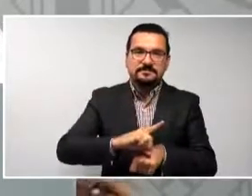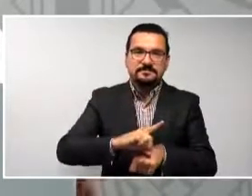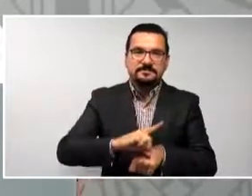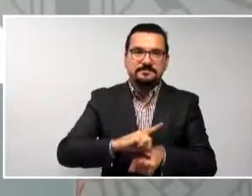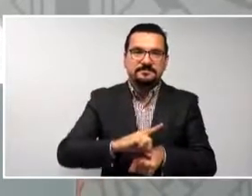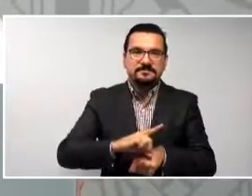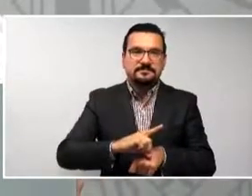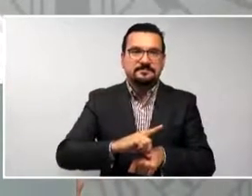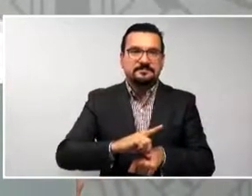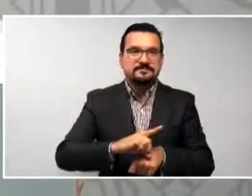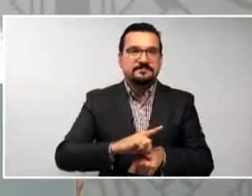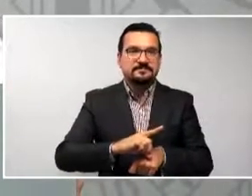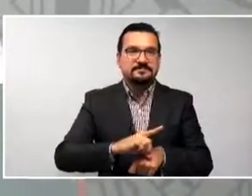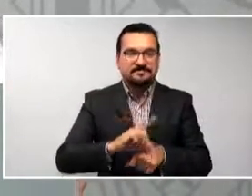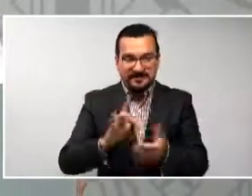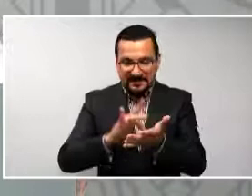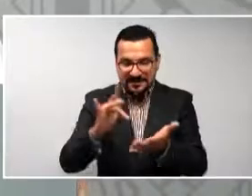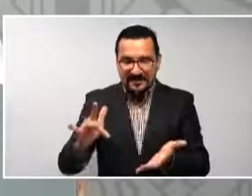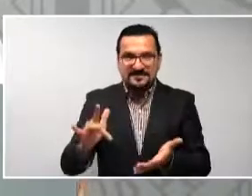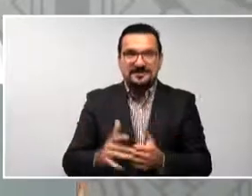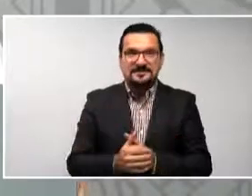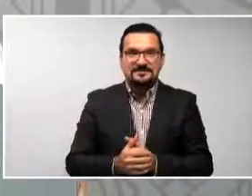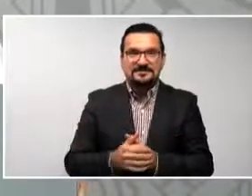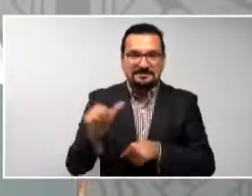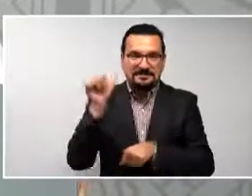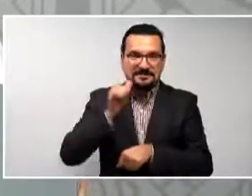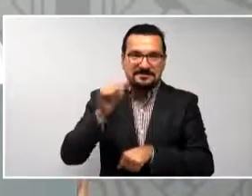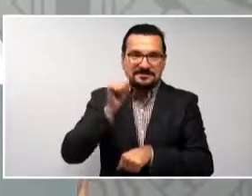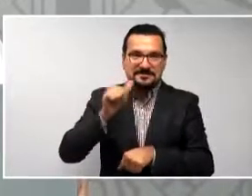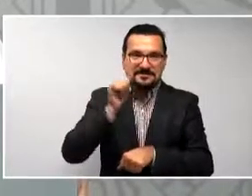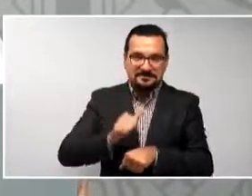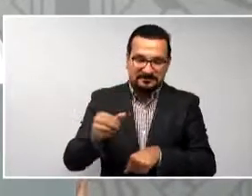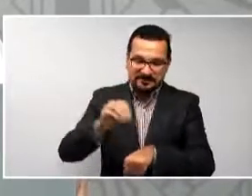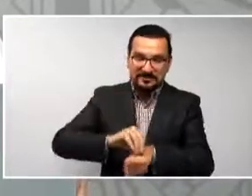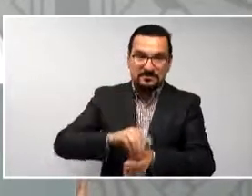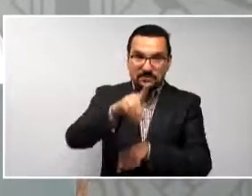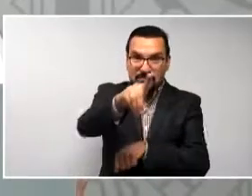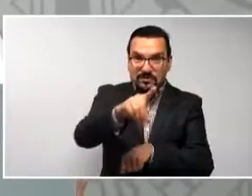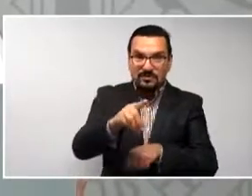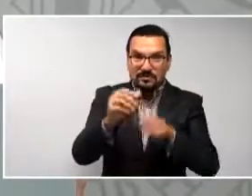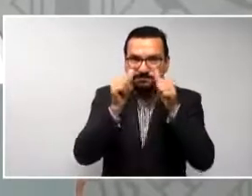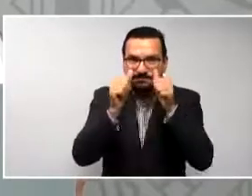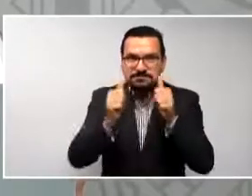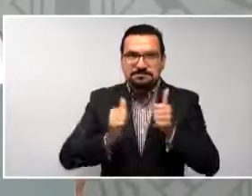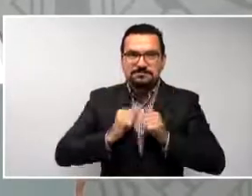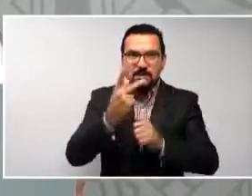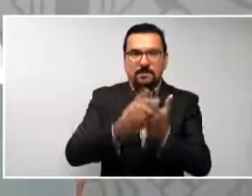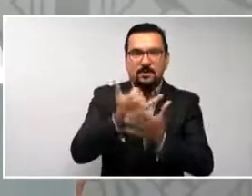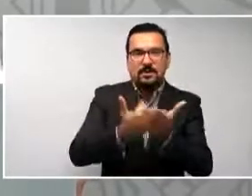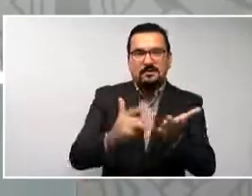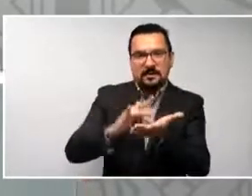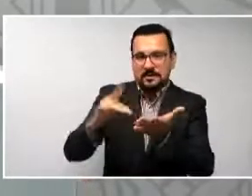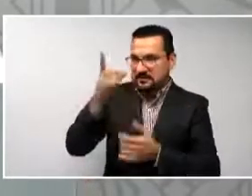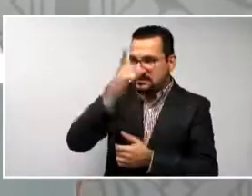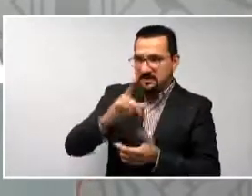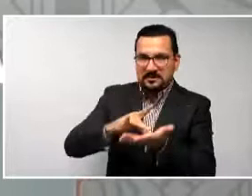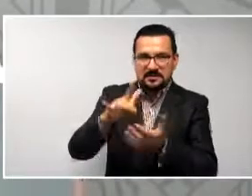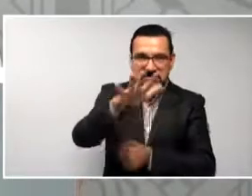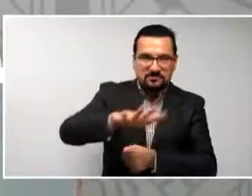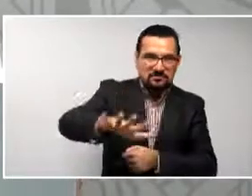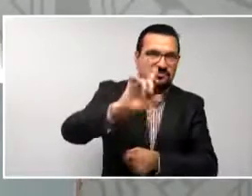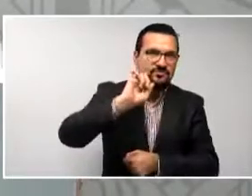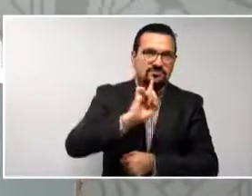gracias por no haberse perdido ninguno de estos programas gracias daniel y gracias a todos ustedes